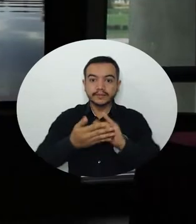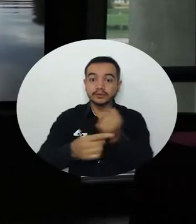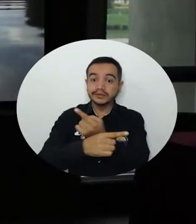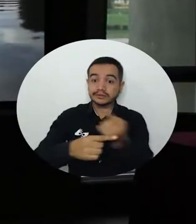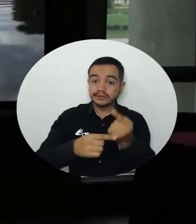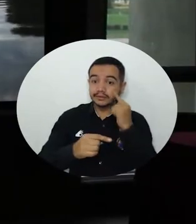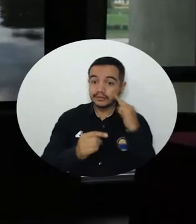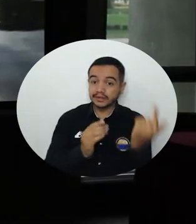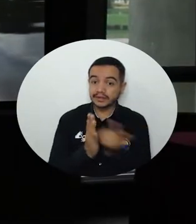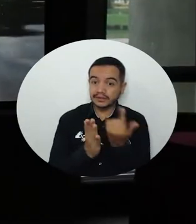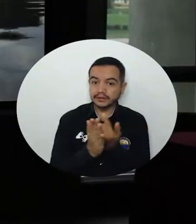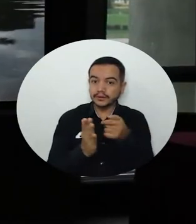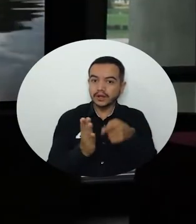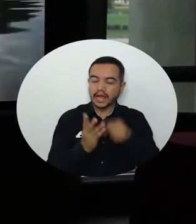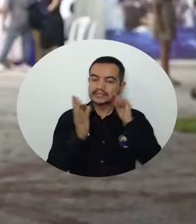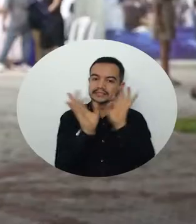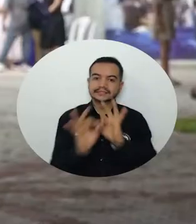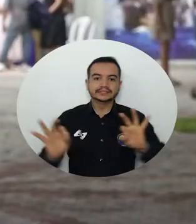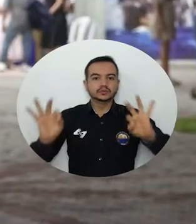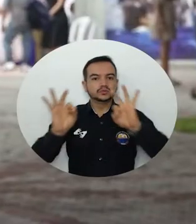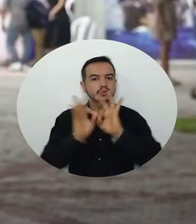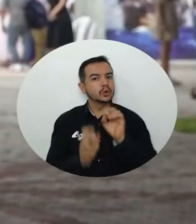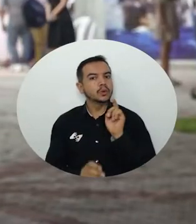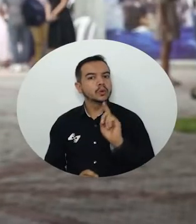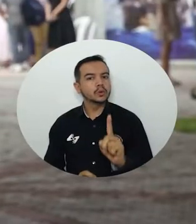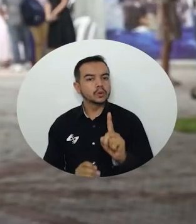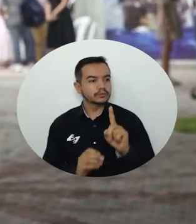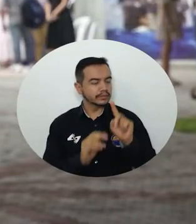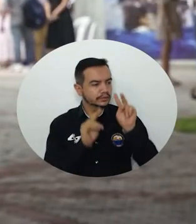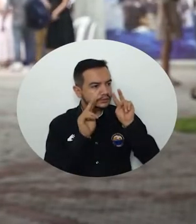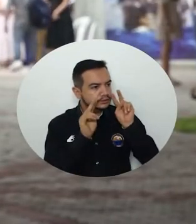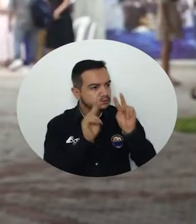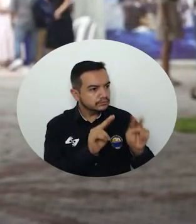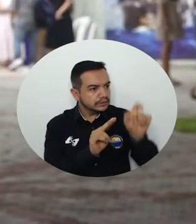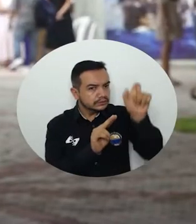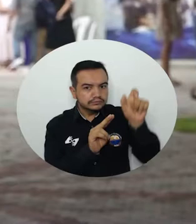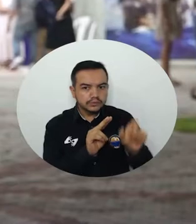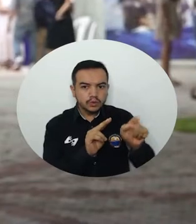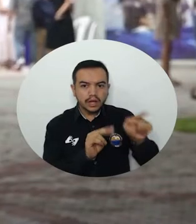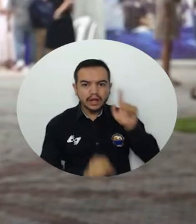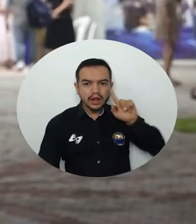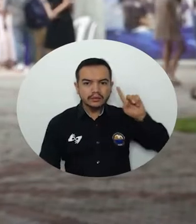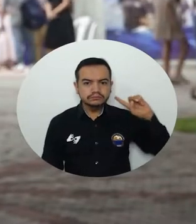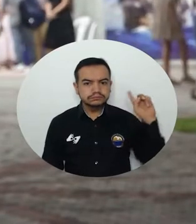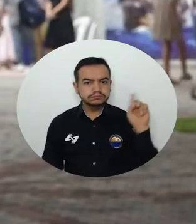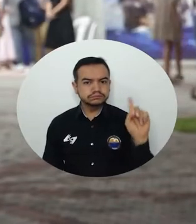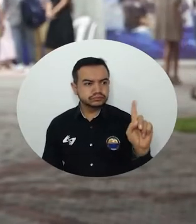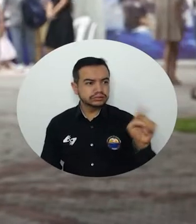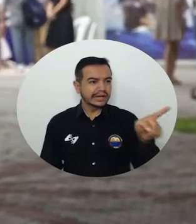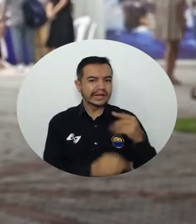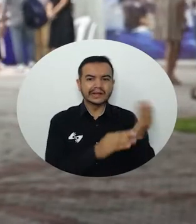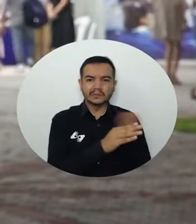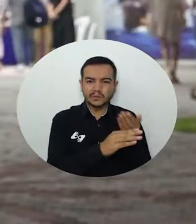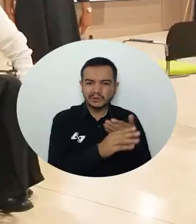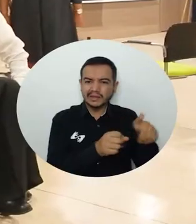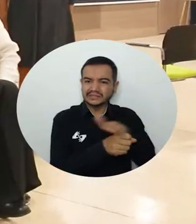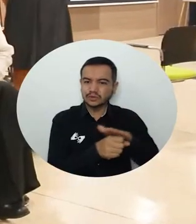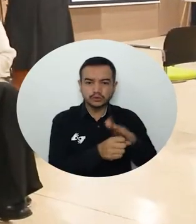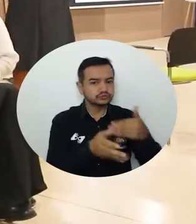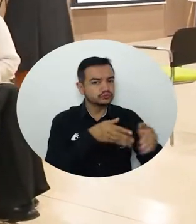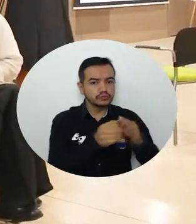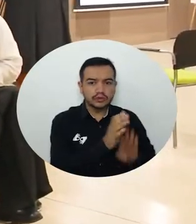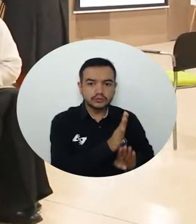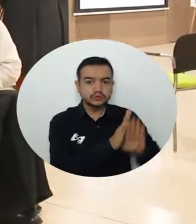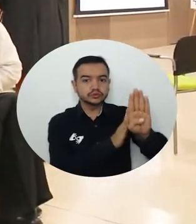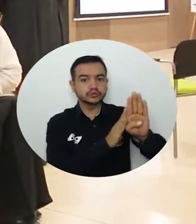Semana del Libro, son muy importantes para reconocer una labor desarrollada por una persona que, a pesar de todas las dificultades, logró